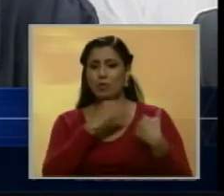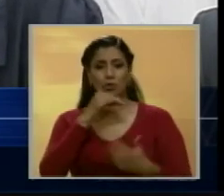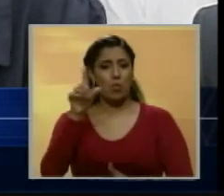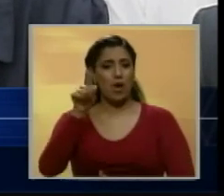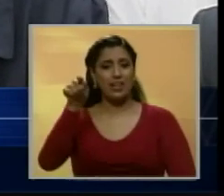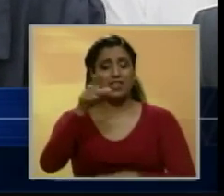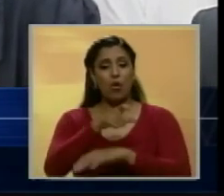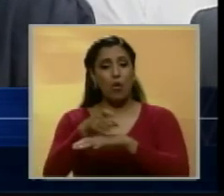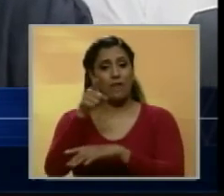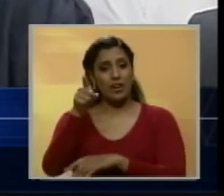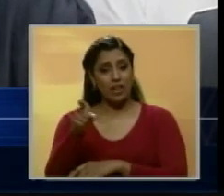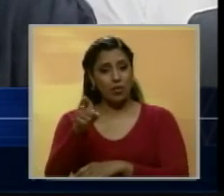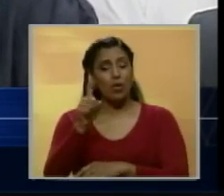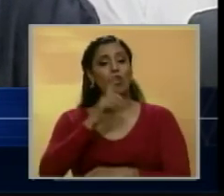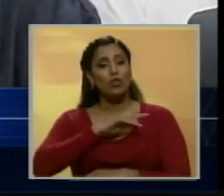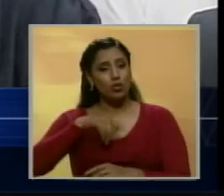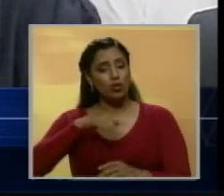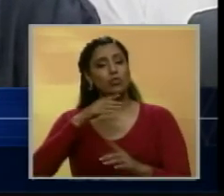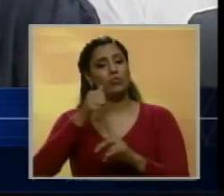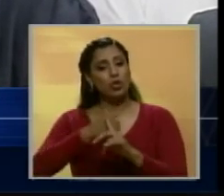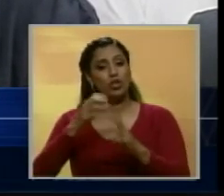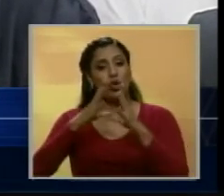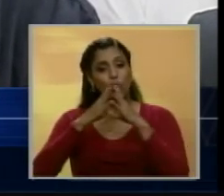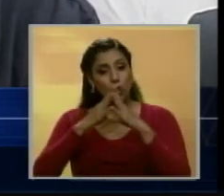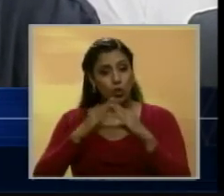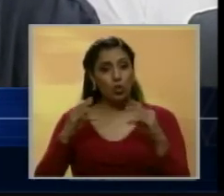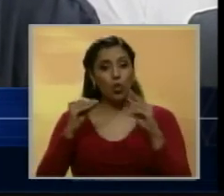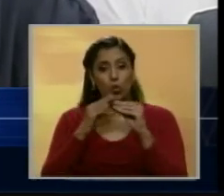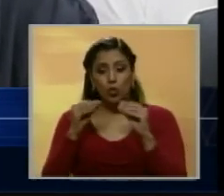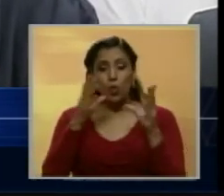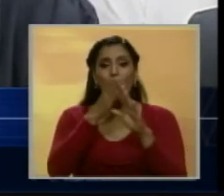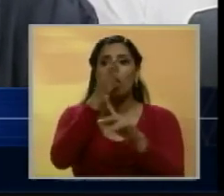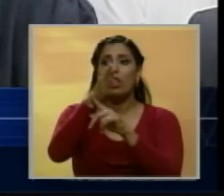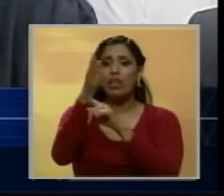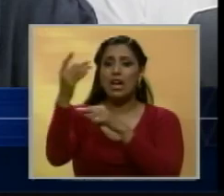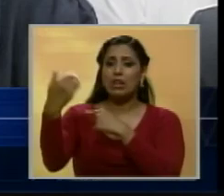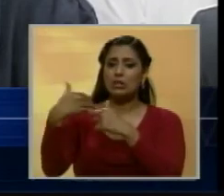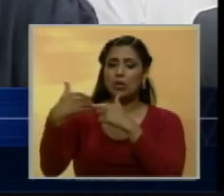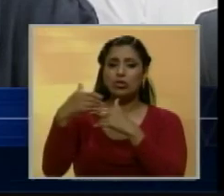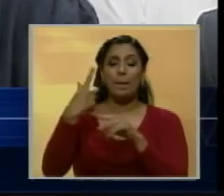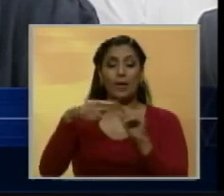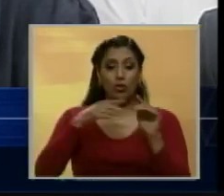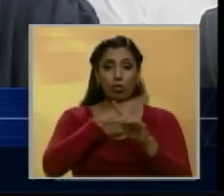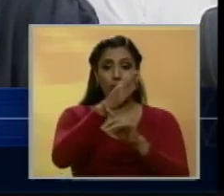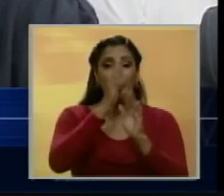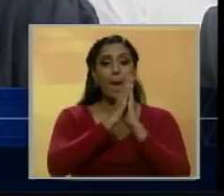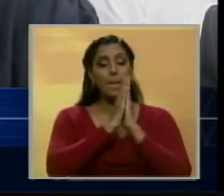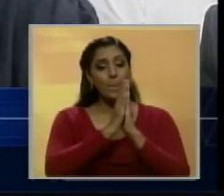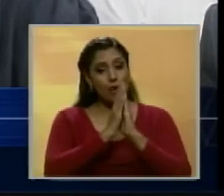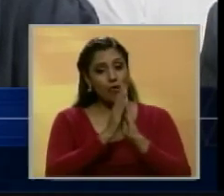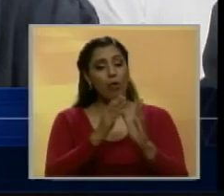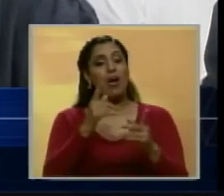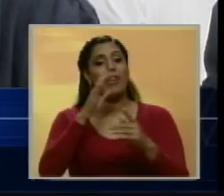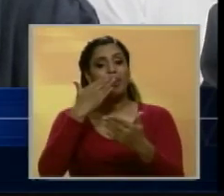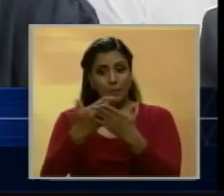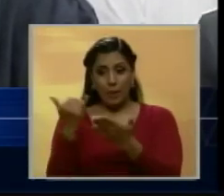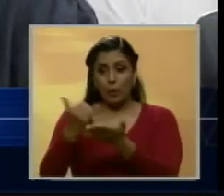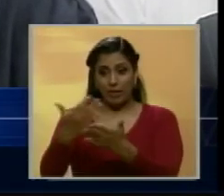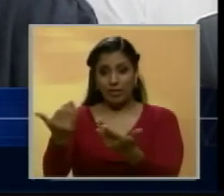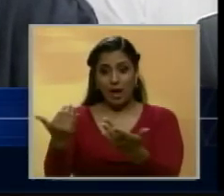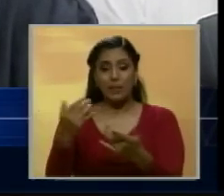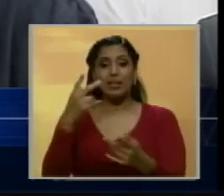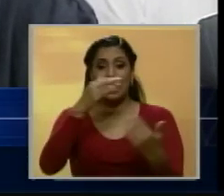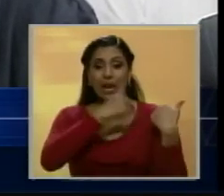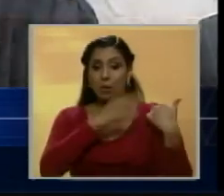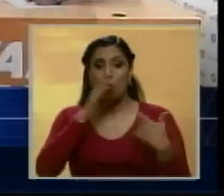irresponsables del gobernador las hemos enfrentado en todas las instancias, y en todas las instancias le hemos pedido que presente pruebas, que no